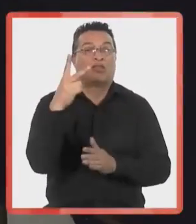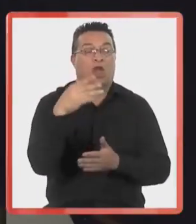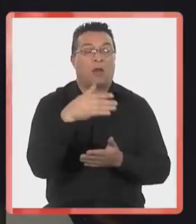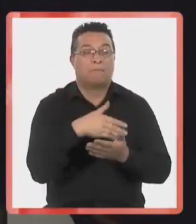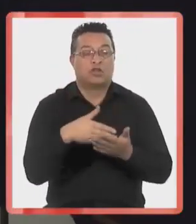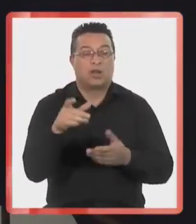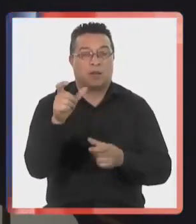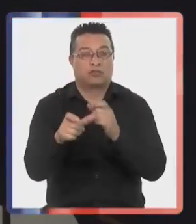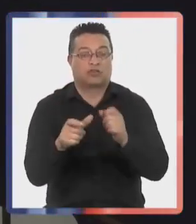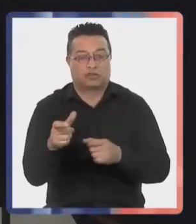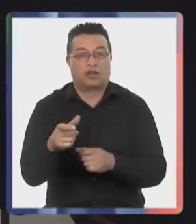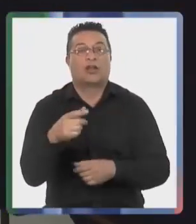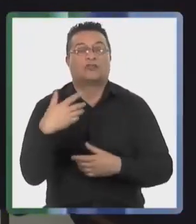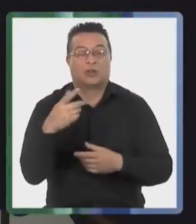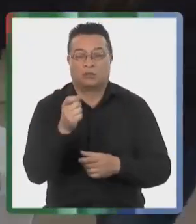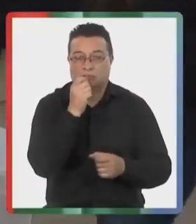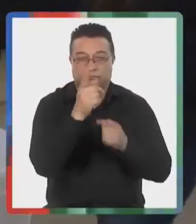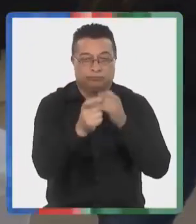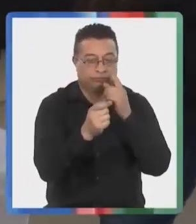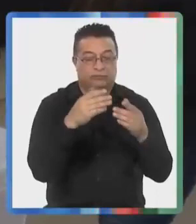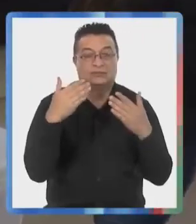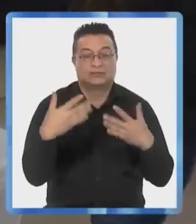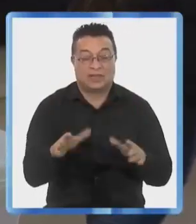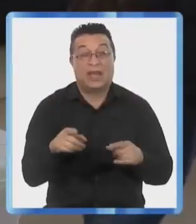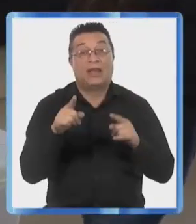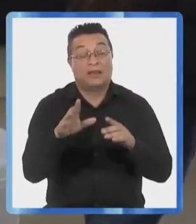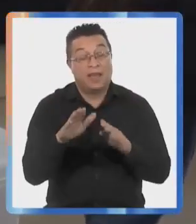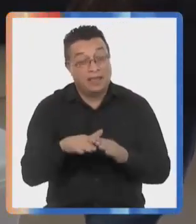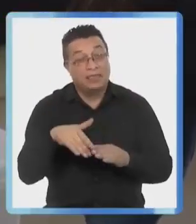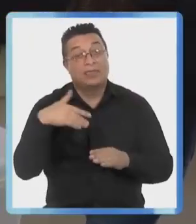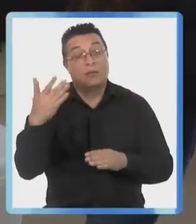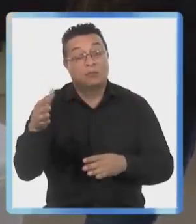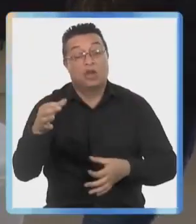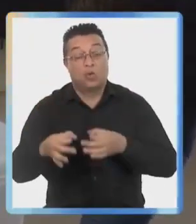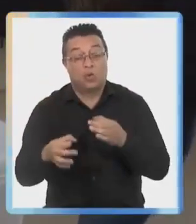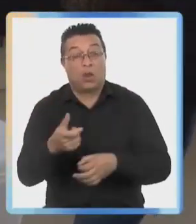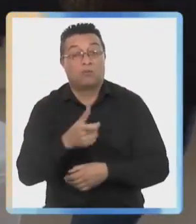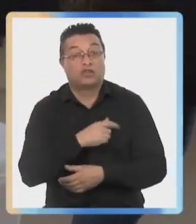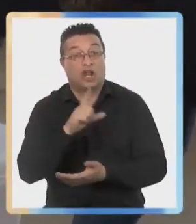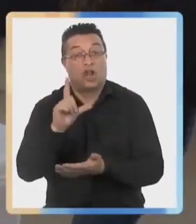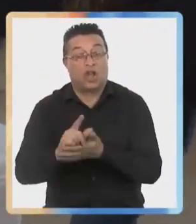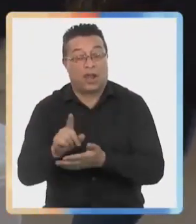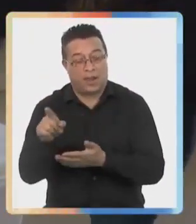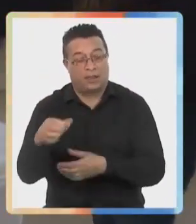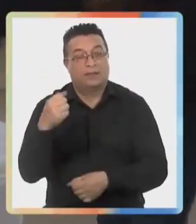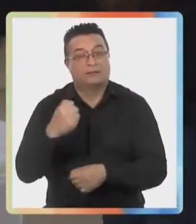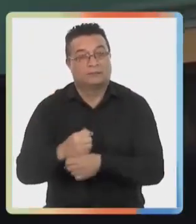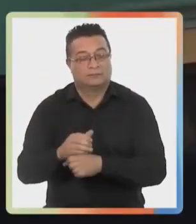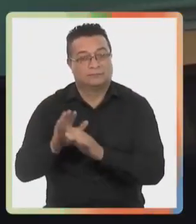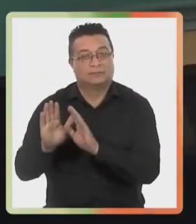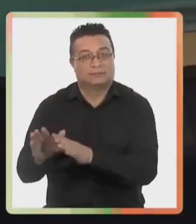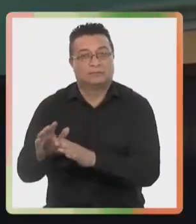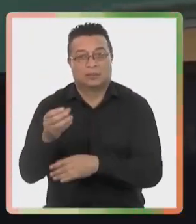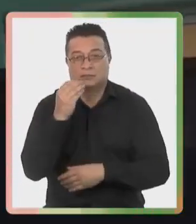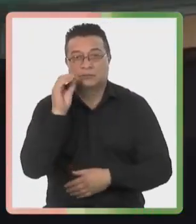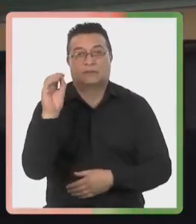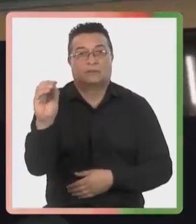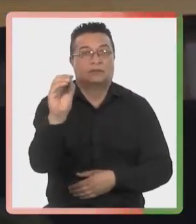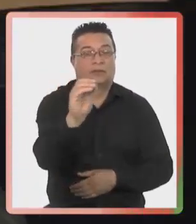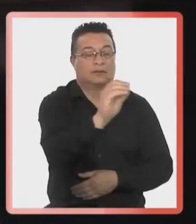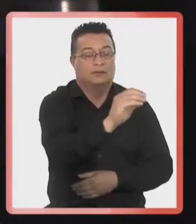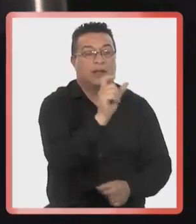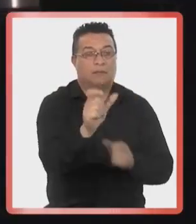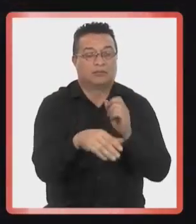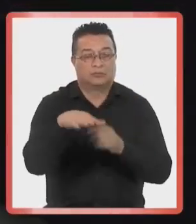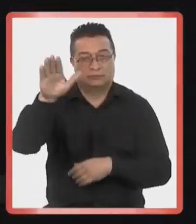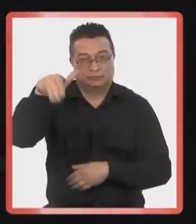de personas en los juzgados de policía local respectivos. De ahí viene una tarea de los juzgados de policía local de notificar a las